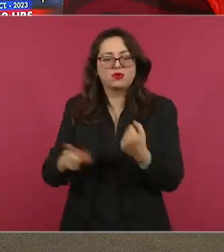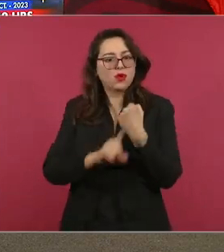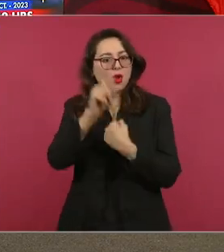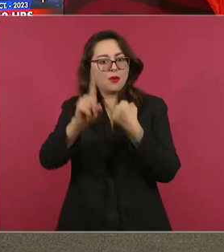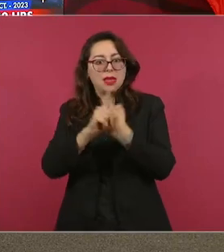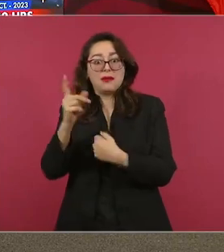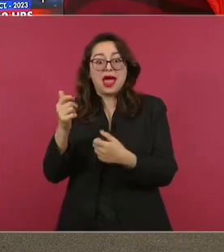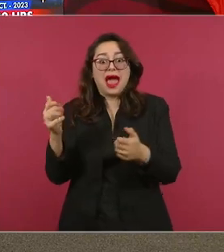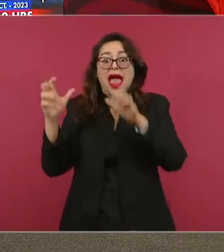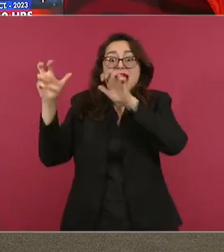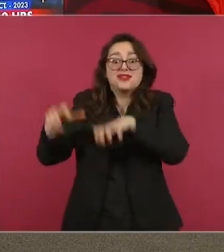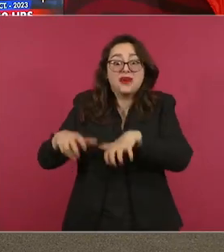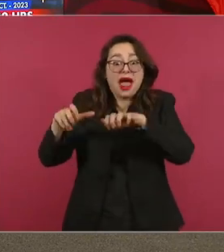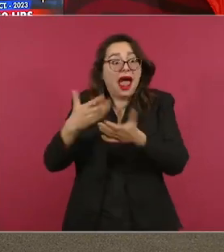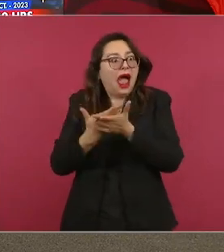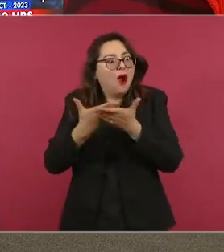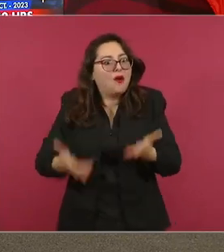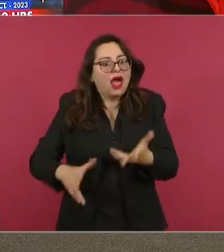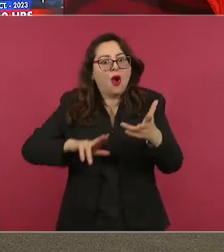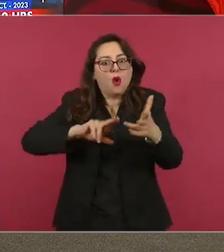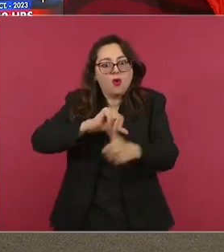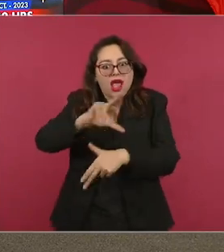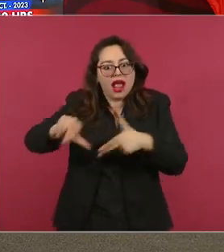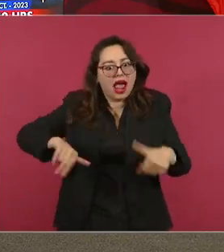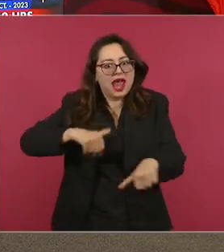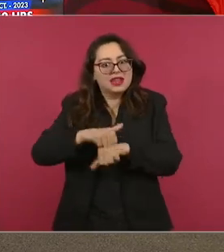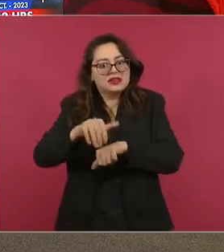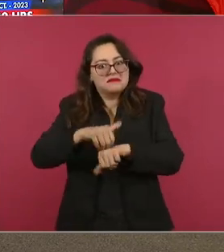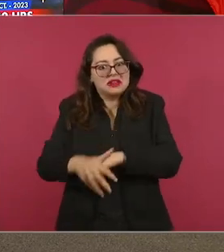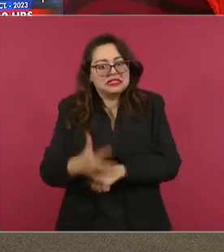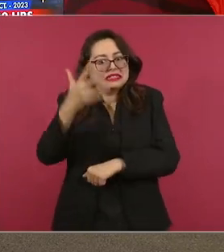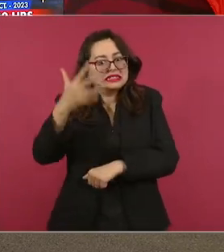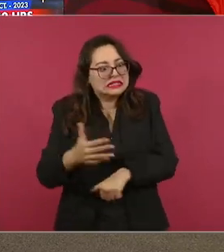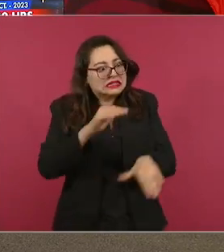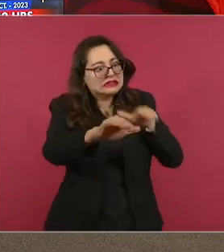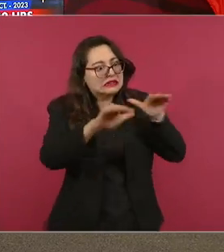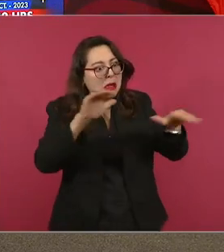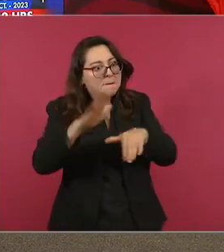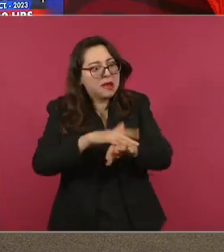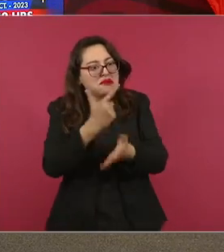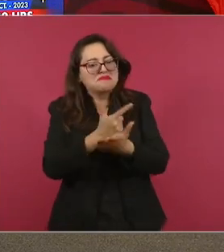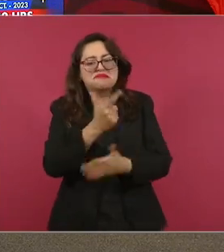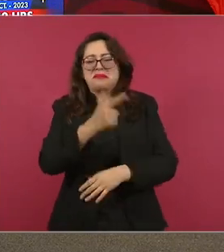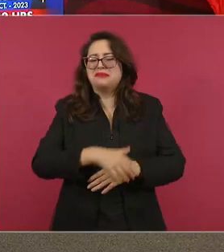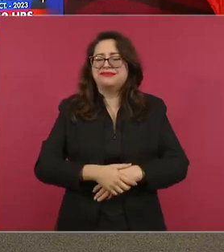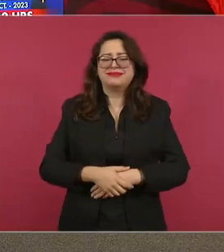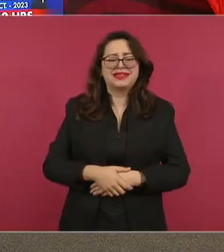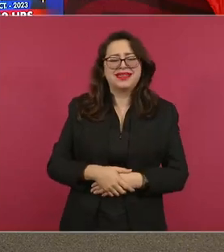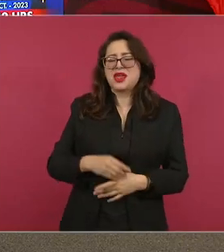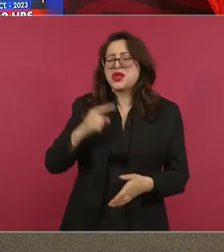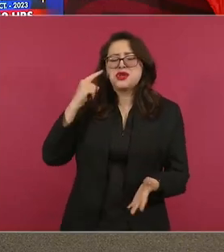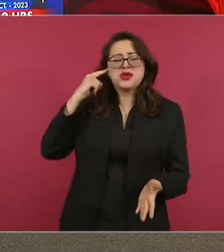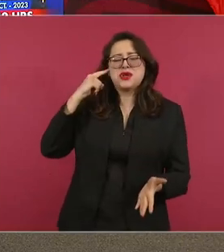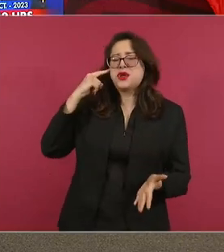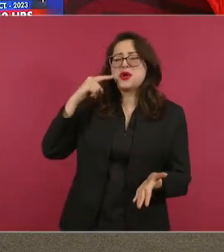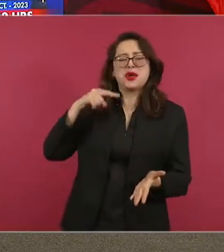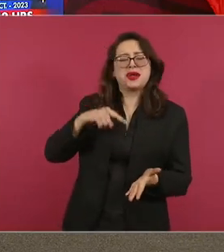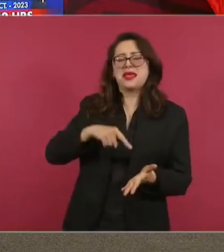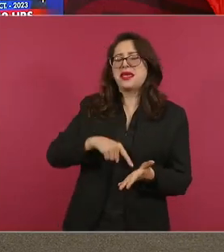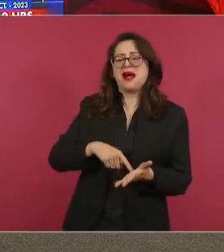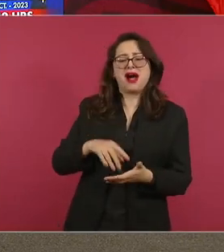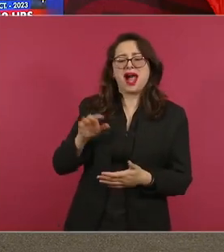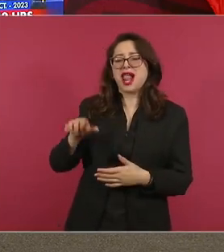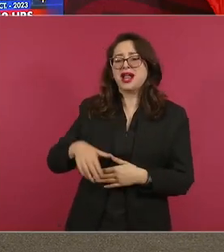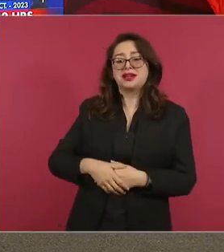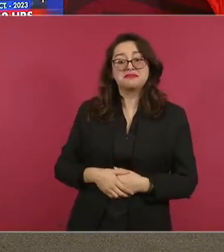Ahora Otis viene como huracán categoría 5, por lo que la gente debe estar prevenida, saber dónde están estos albergues y llegar. Hasta el